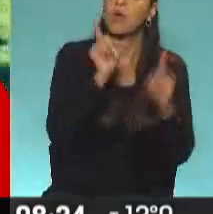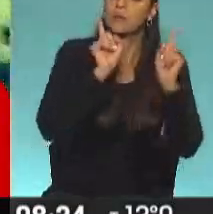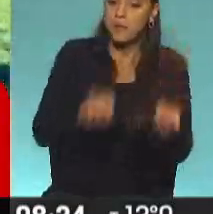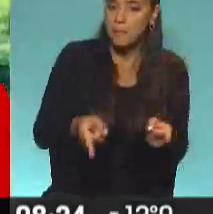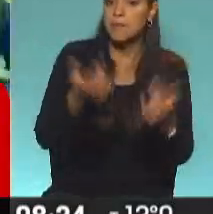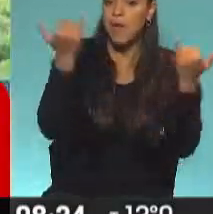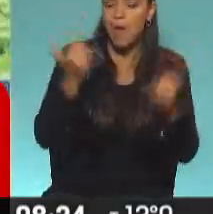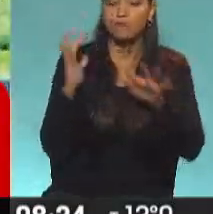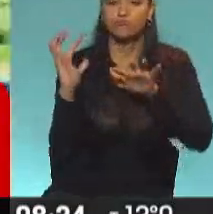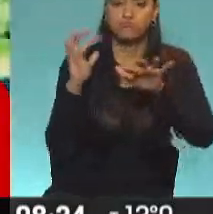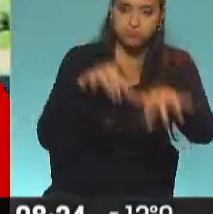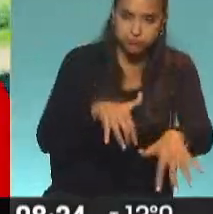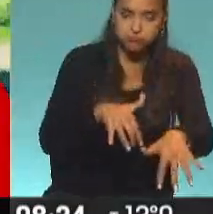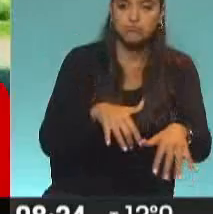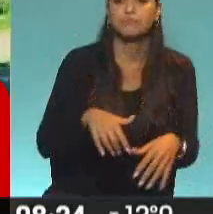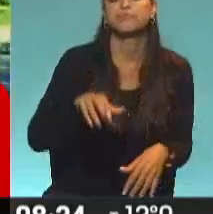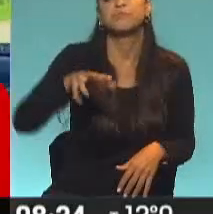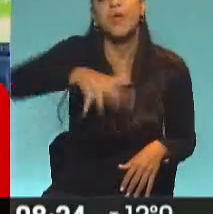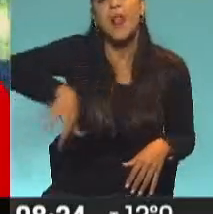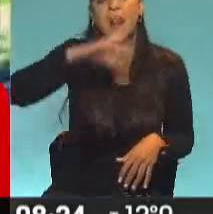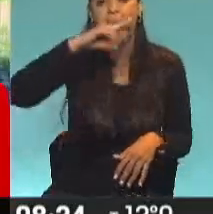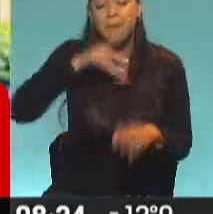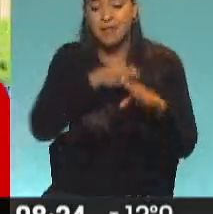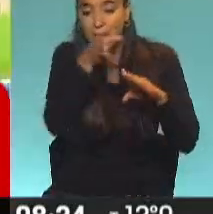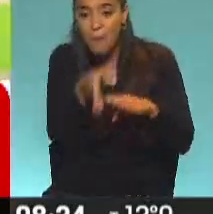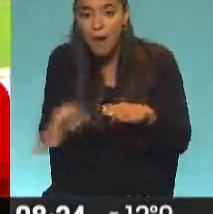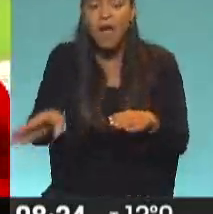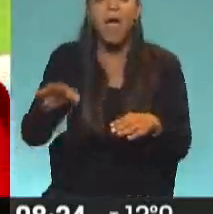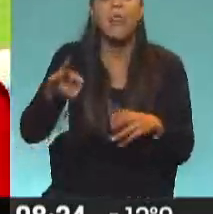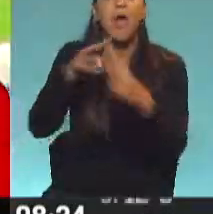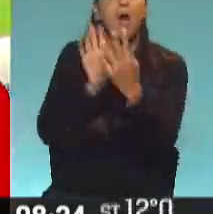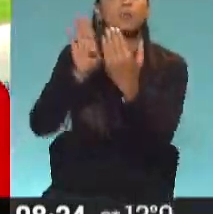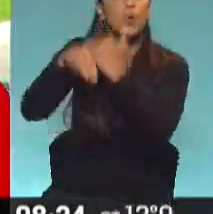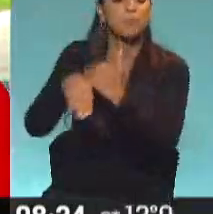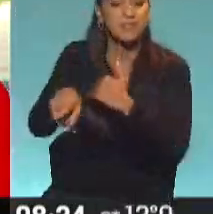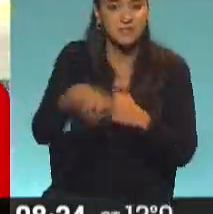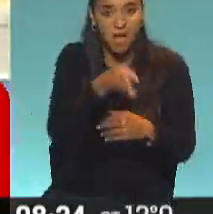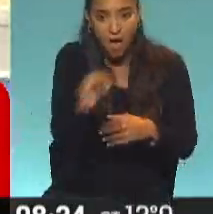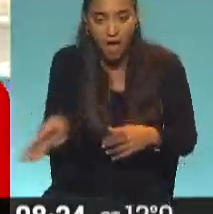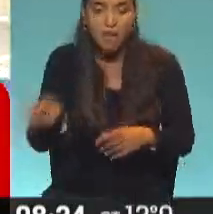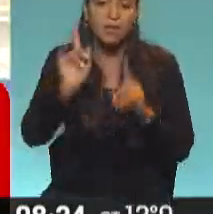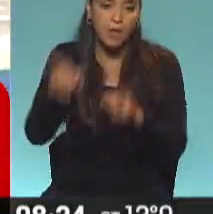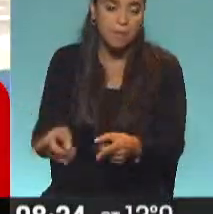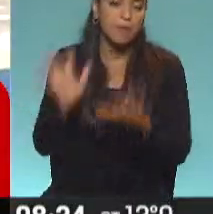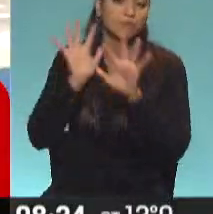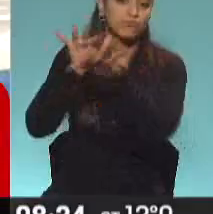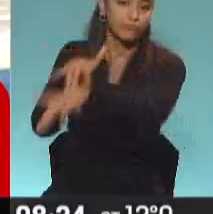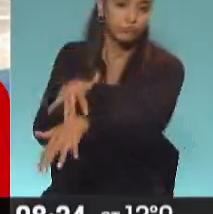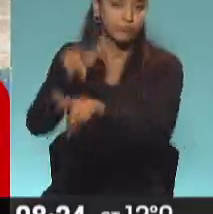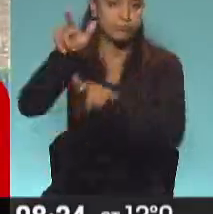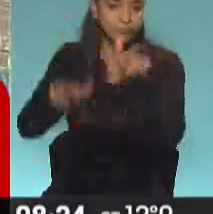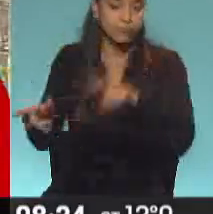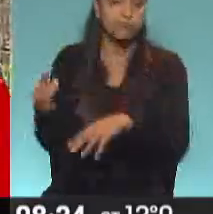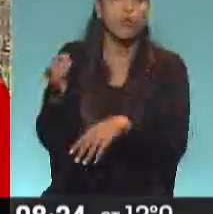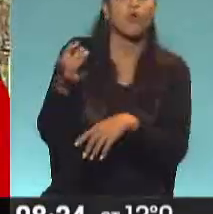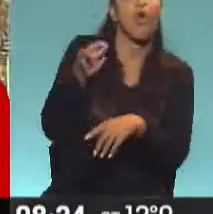una concentración. En La Plata, en la bajada de la autopista, es otro de los lugares de concentración en repudio